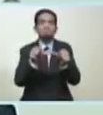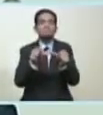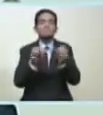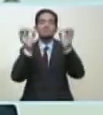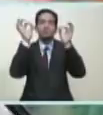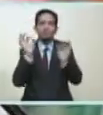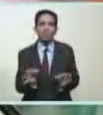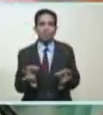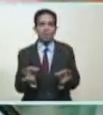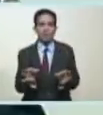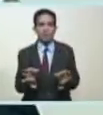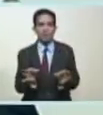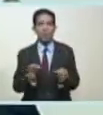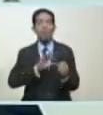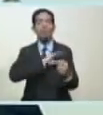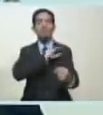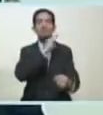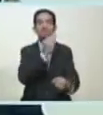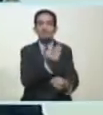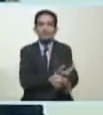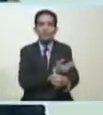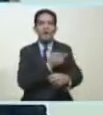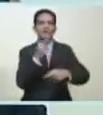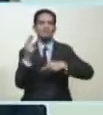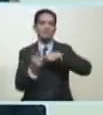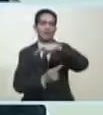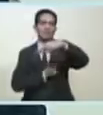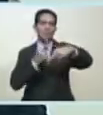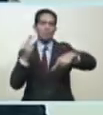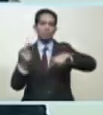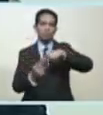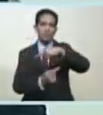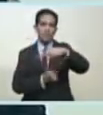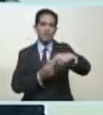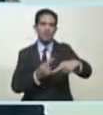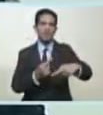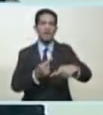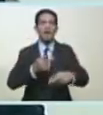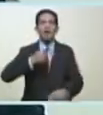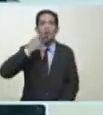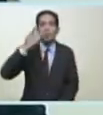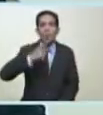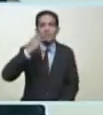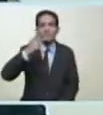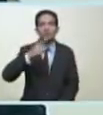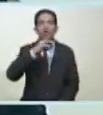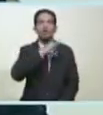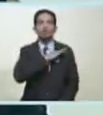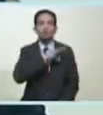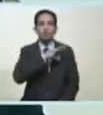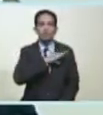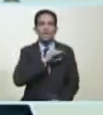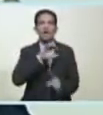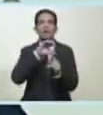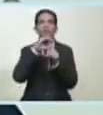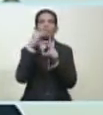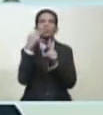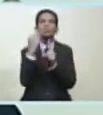sólido de fuerzas revolucionarias en lo político, en lo social, en lo ideológico, en lo cultural.